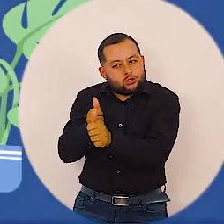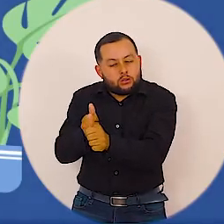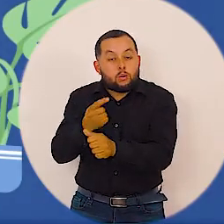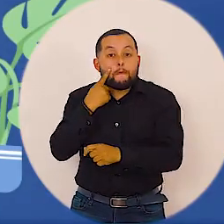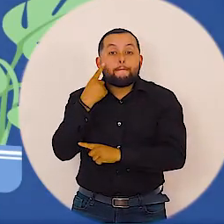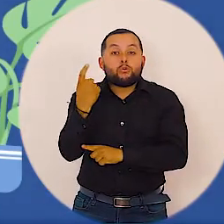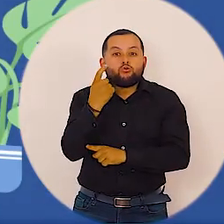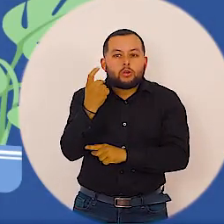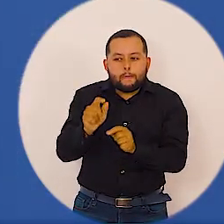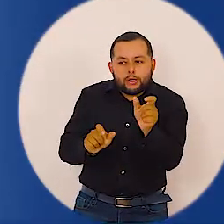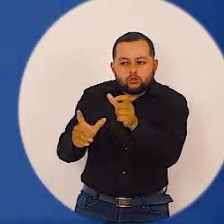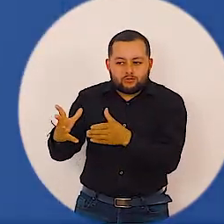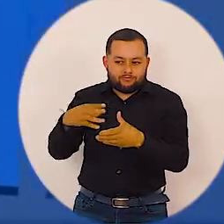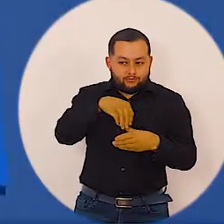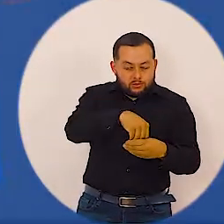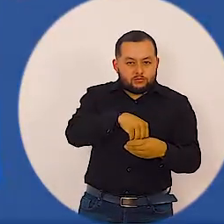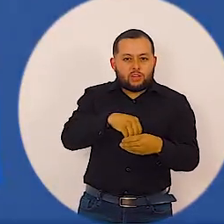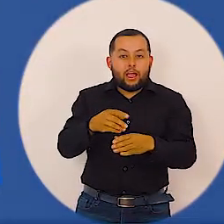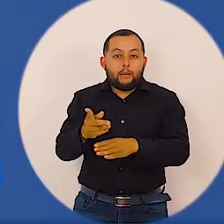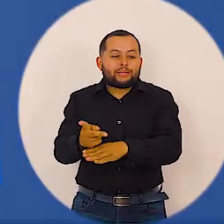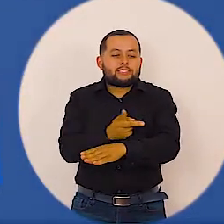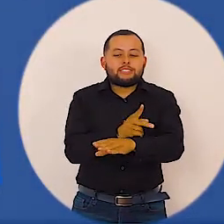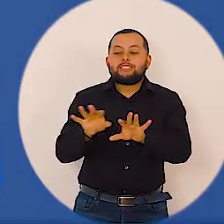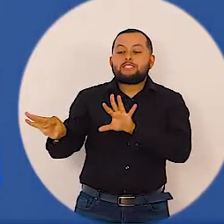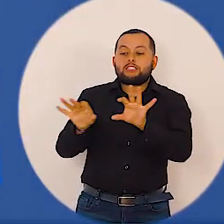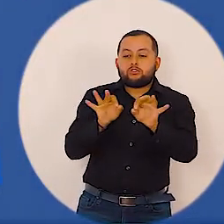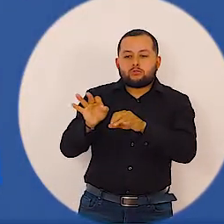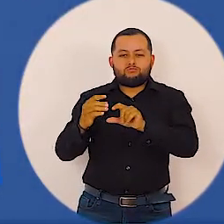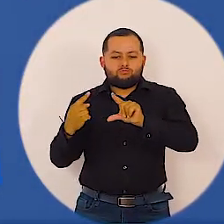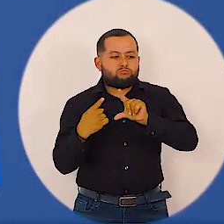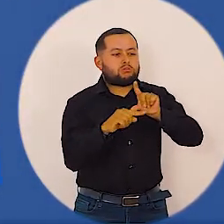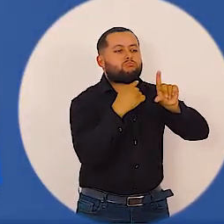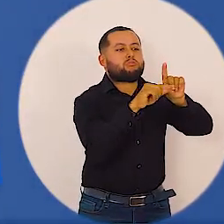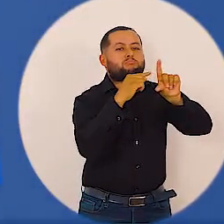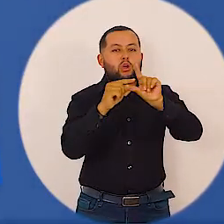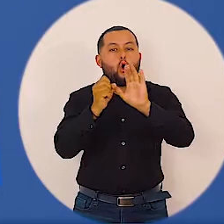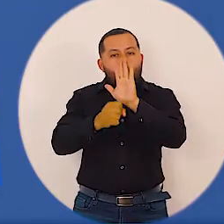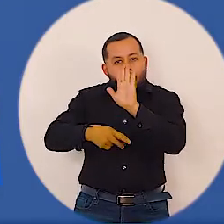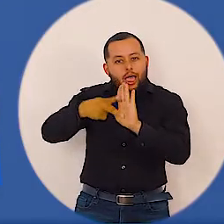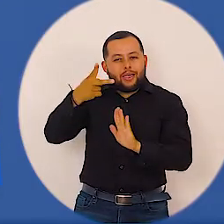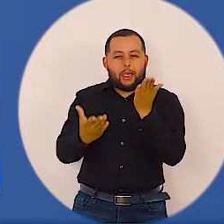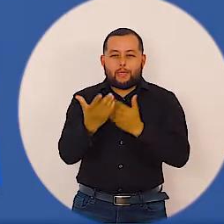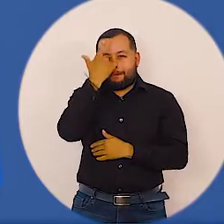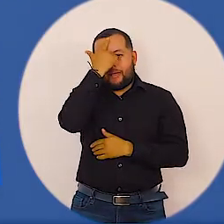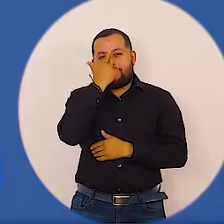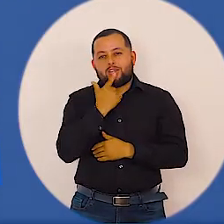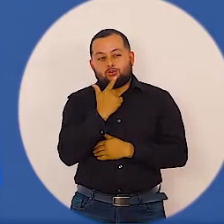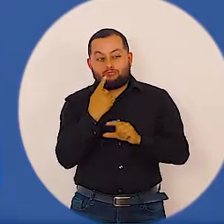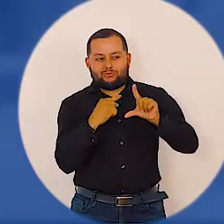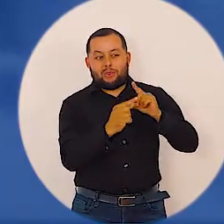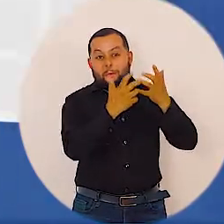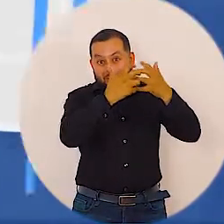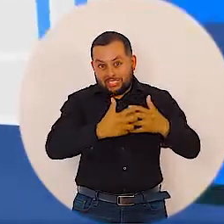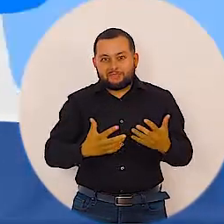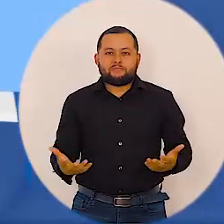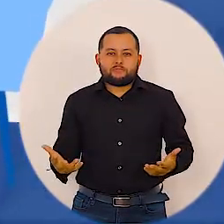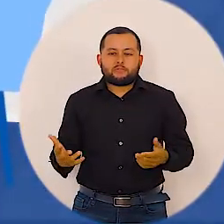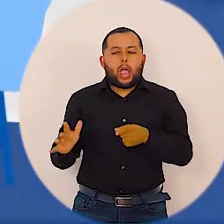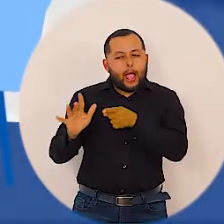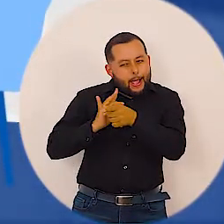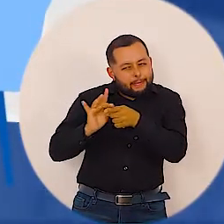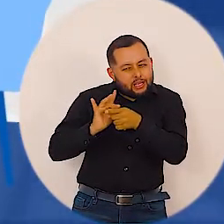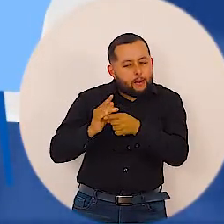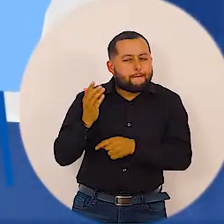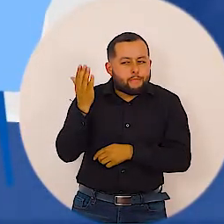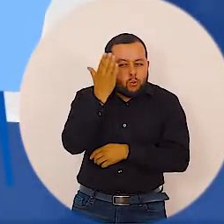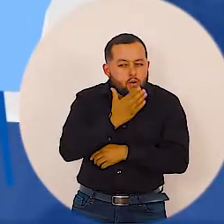búsqueda del talento humano. Preselección y remisión de hojas de vida de acuerdo al perfil solicitado. Aplicación